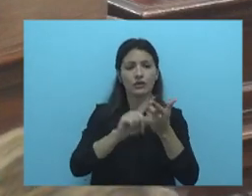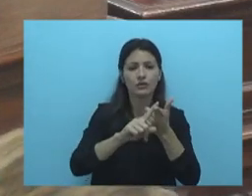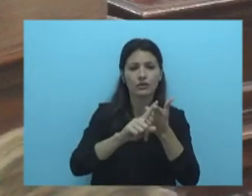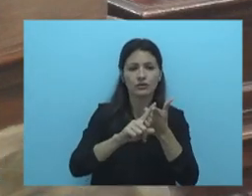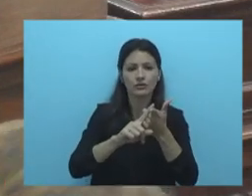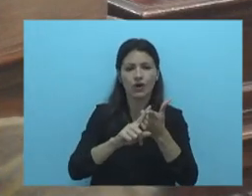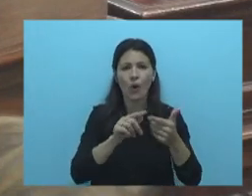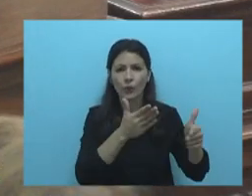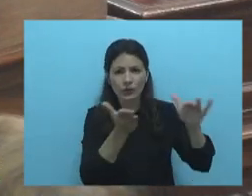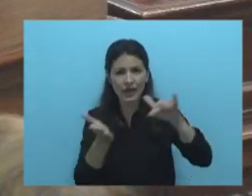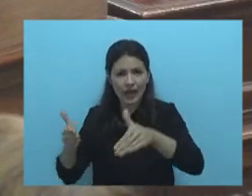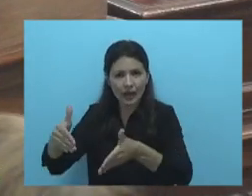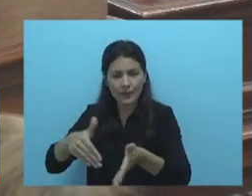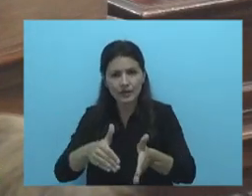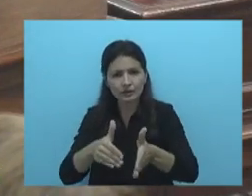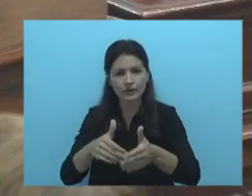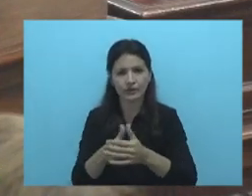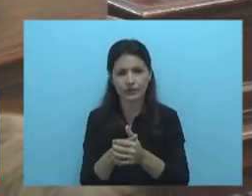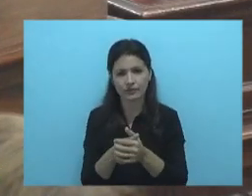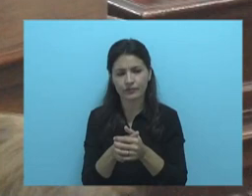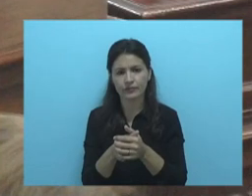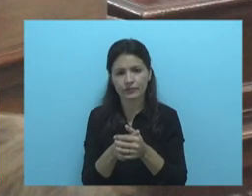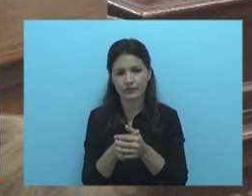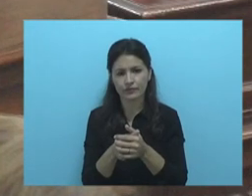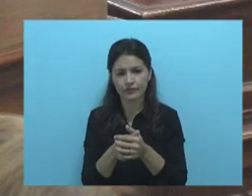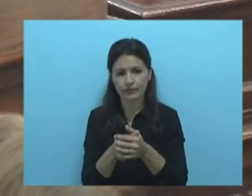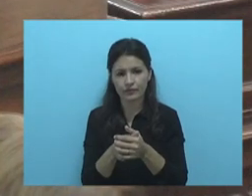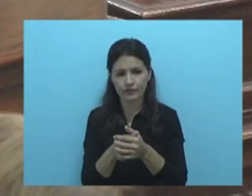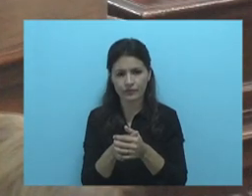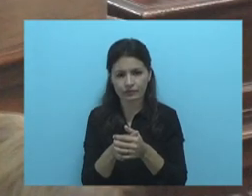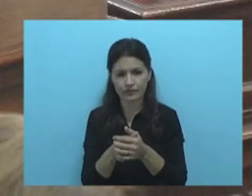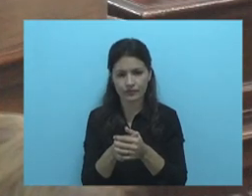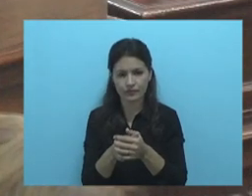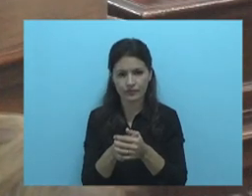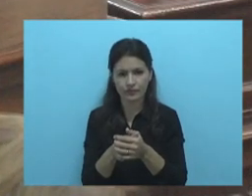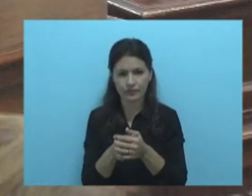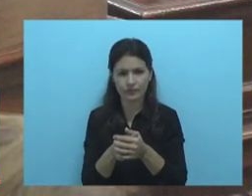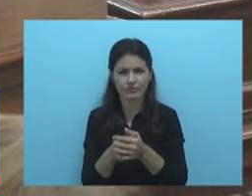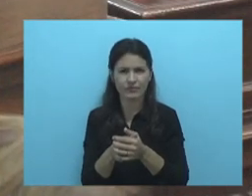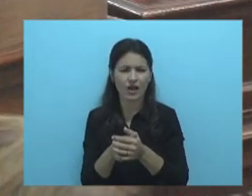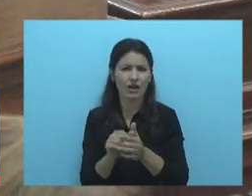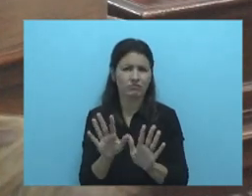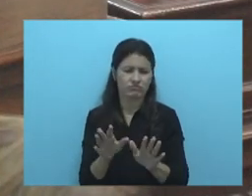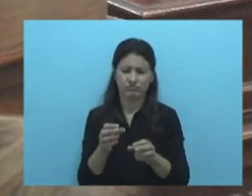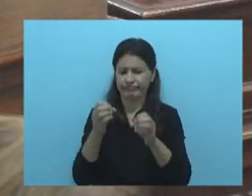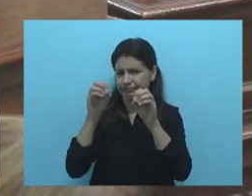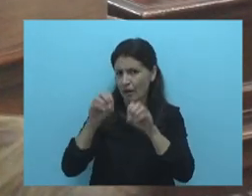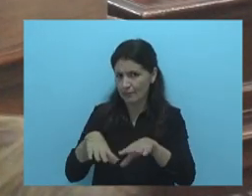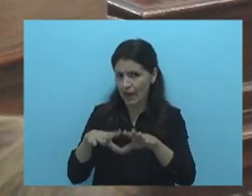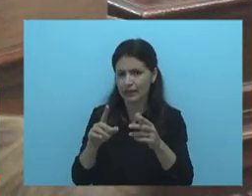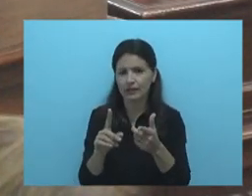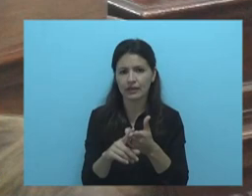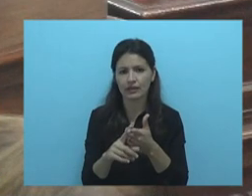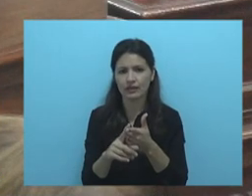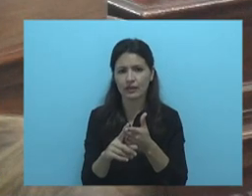que es un camino comunal y que, por cierto, está en muy malas condiciones. Por lo